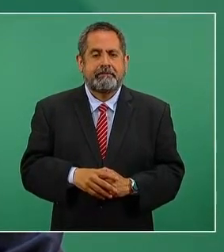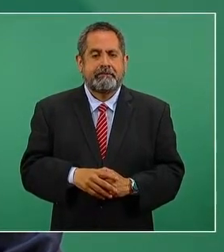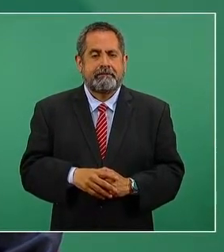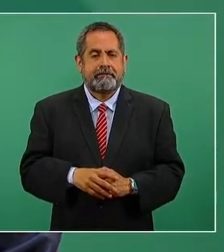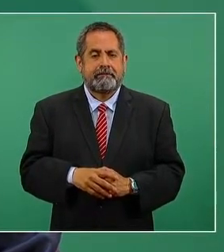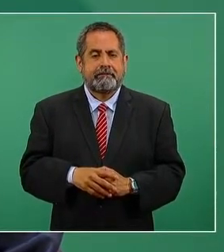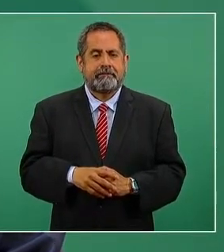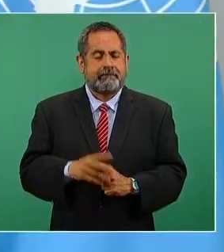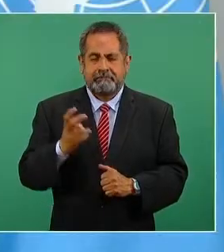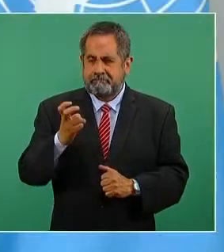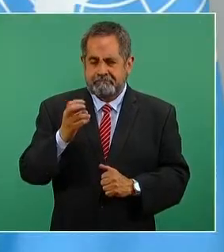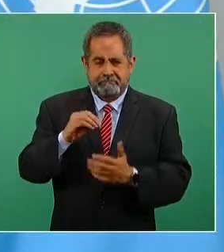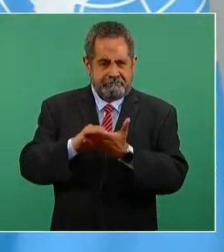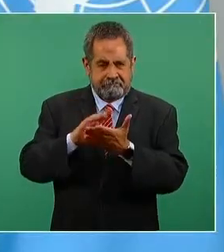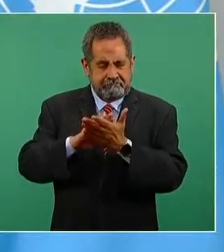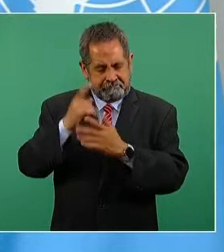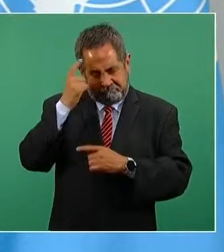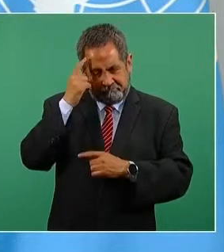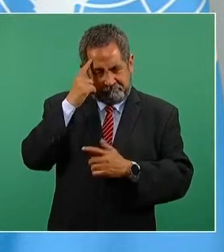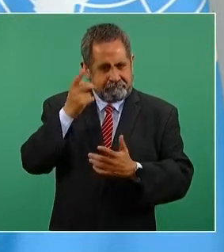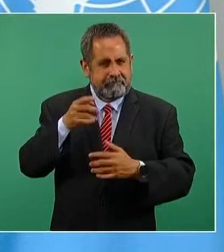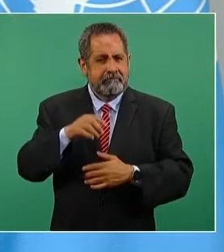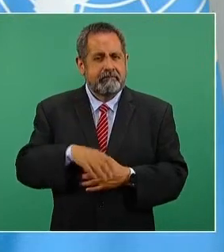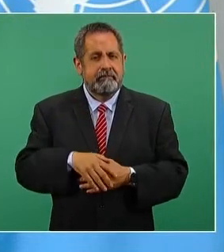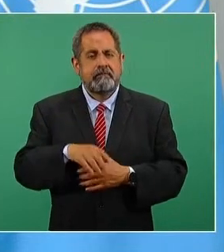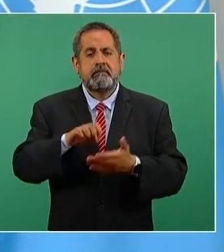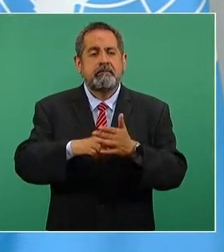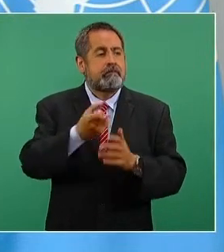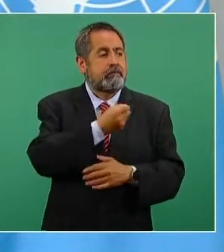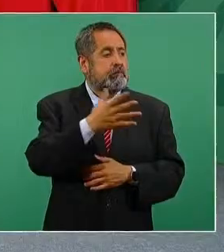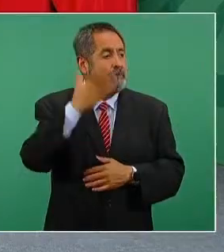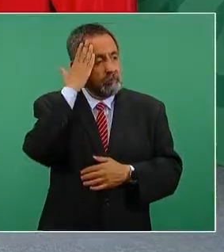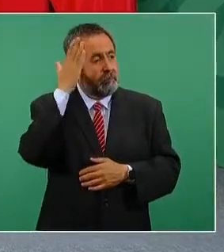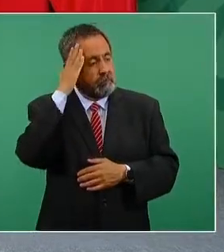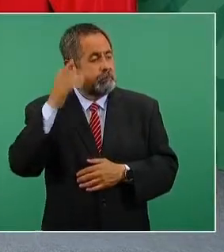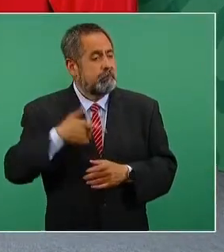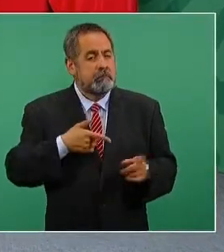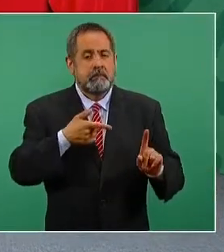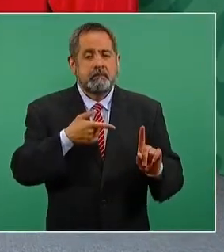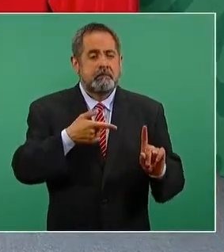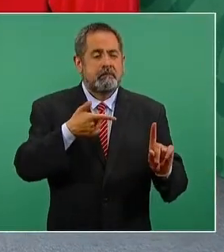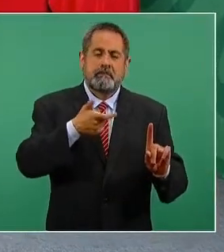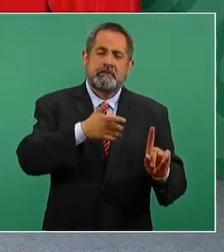Eso es lo que hacen cuando asesinan dirigentes.